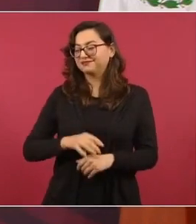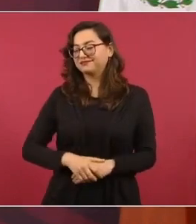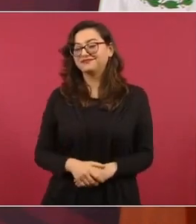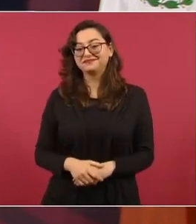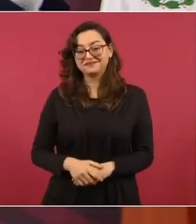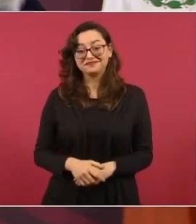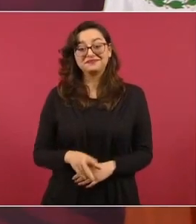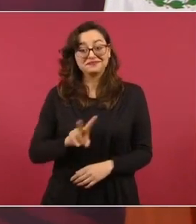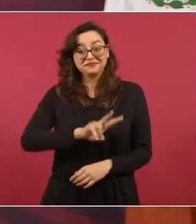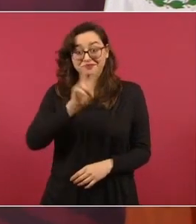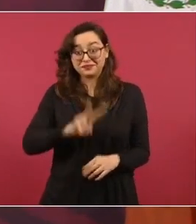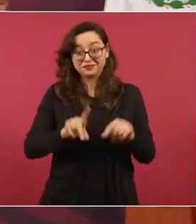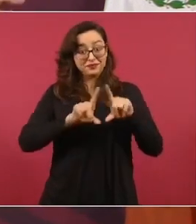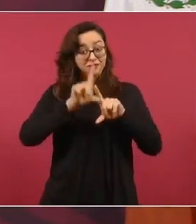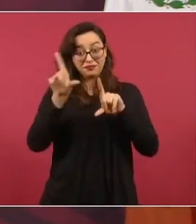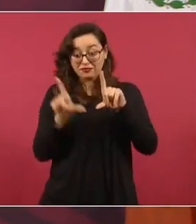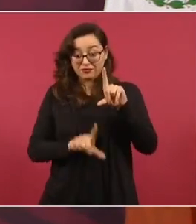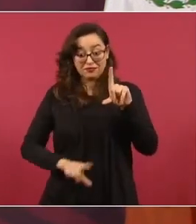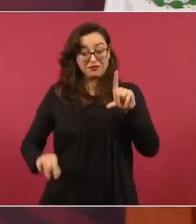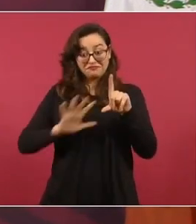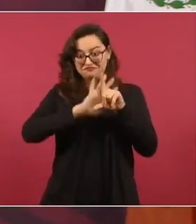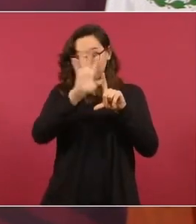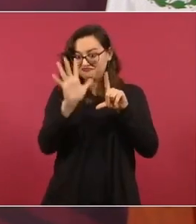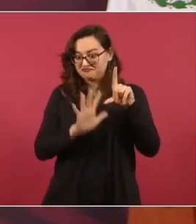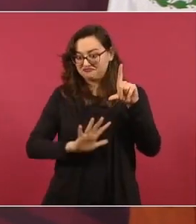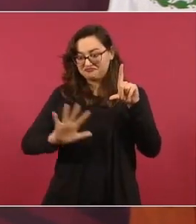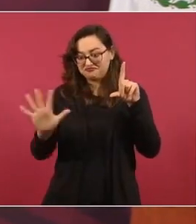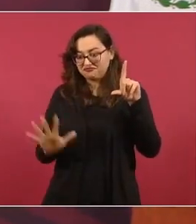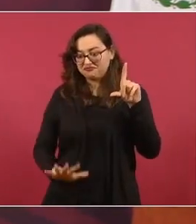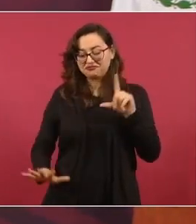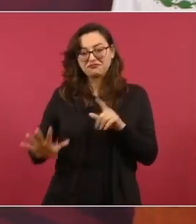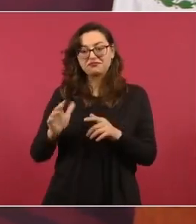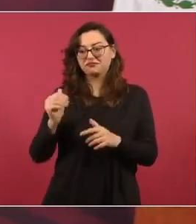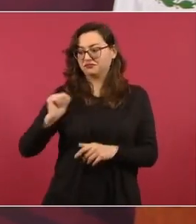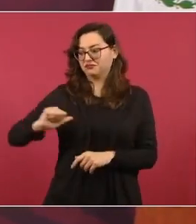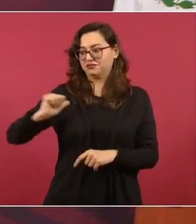Es que todo estaba poblado,